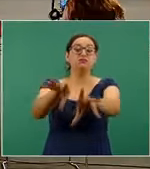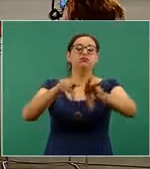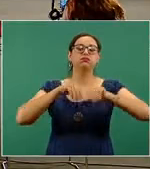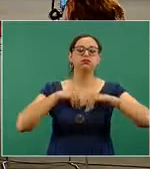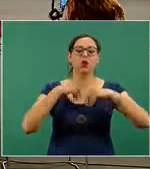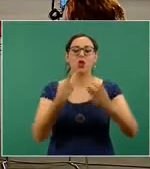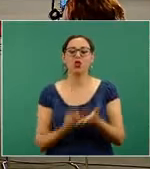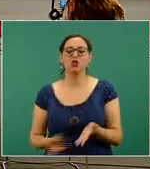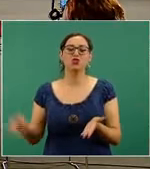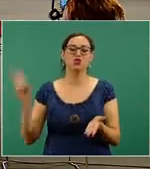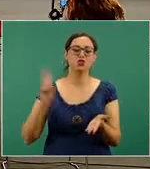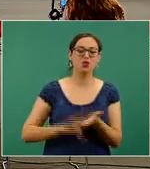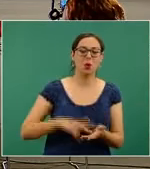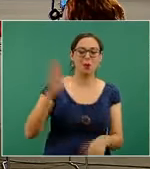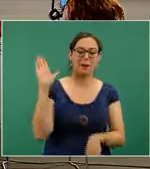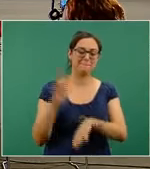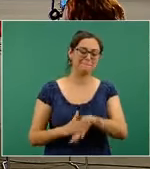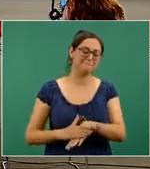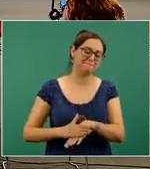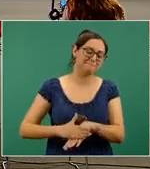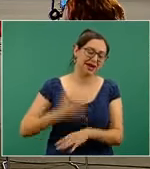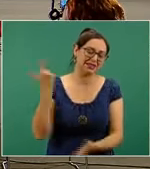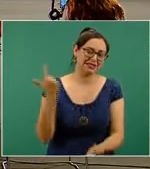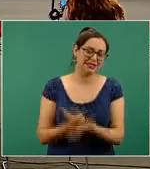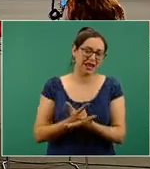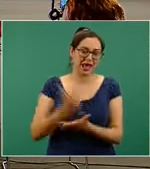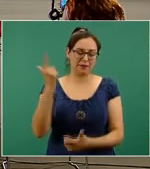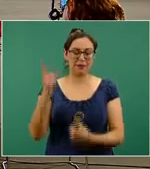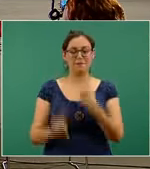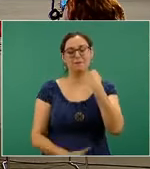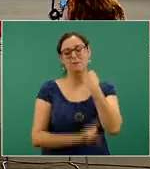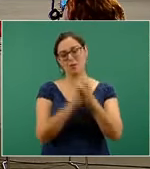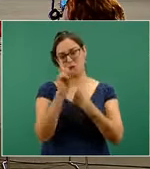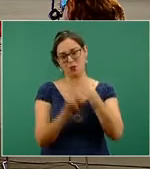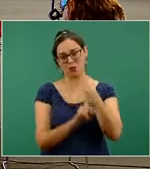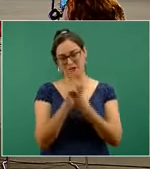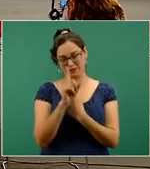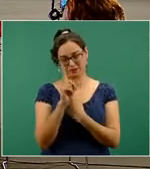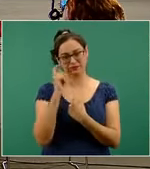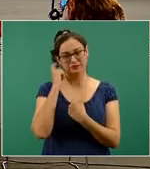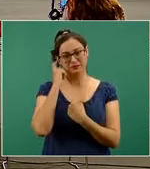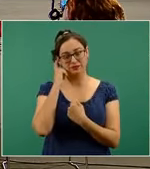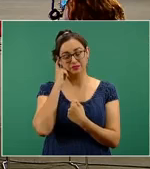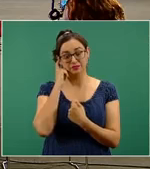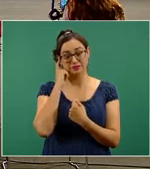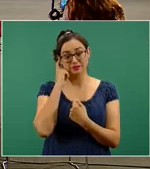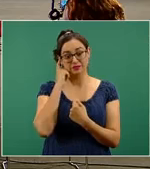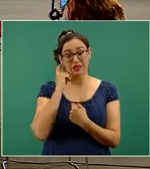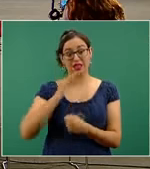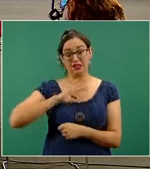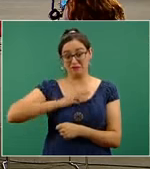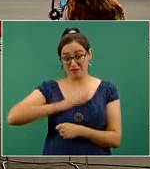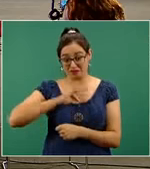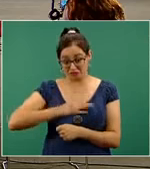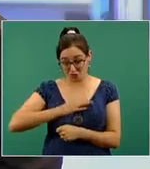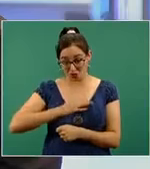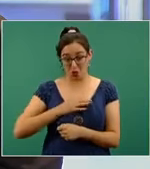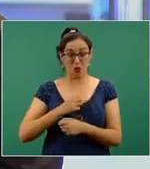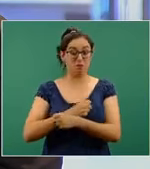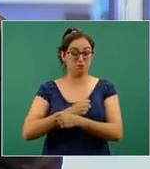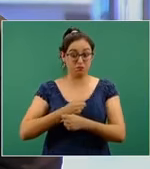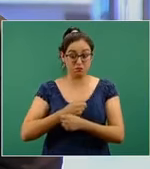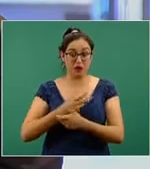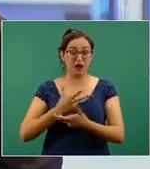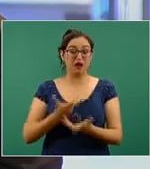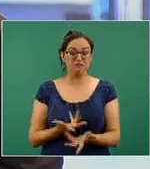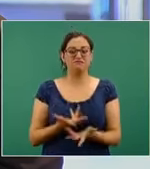un factor de riesgo previo a la enfermedad, previo al proceso inflamatorio, previo a la infección, que va a